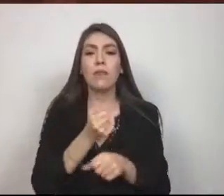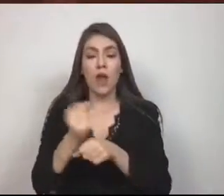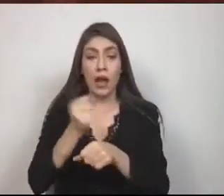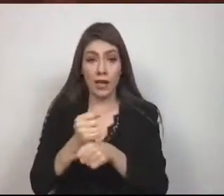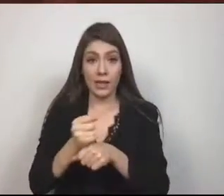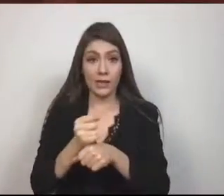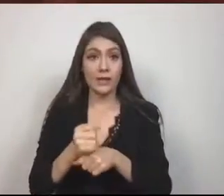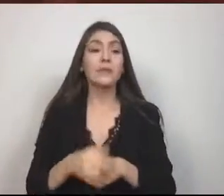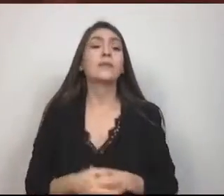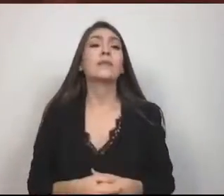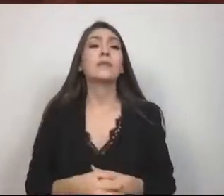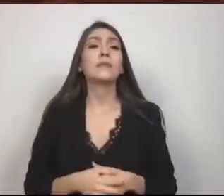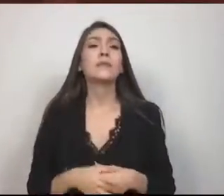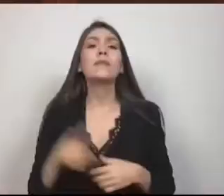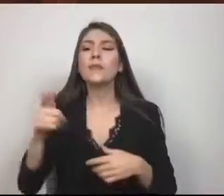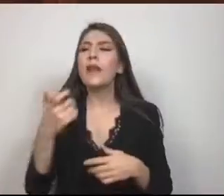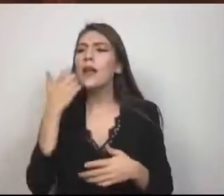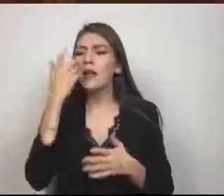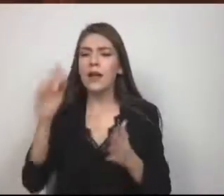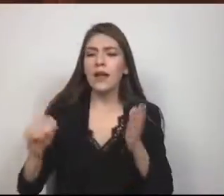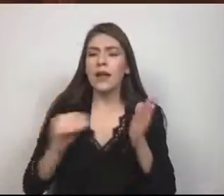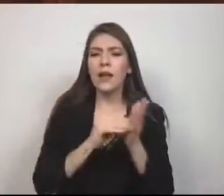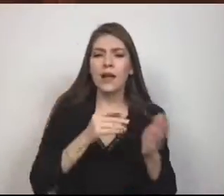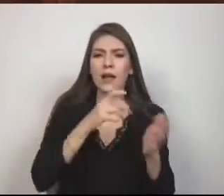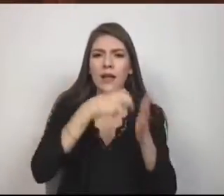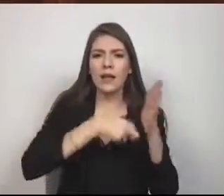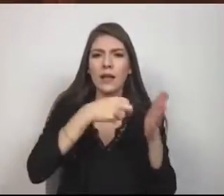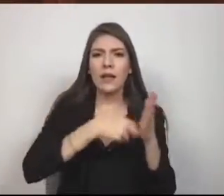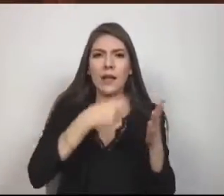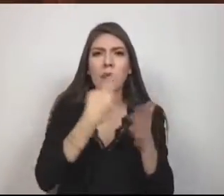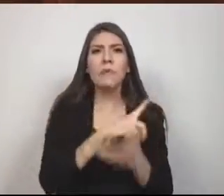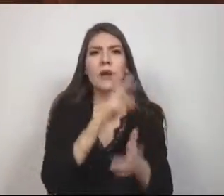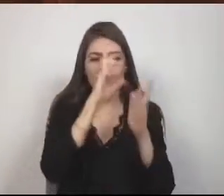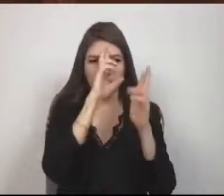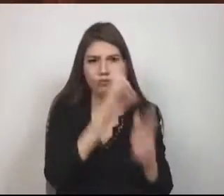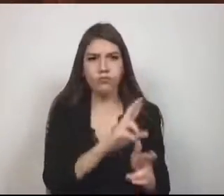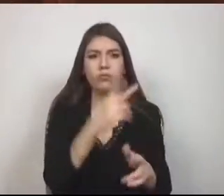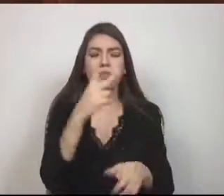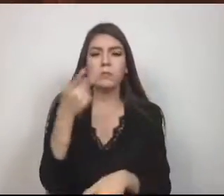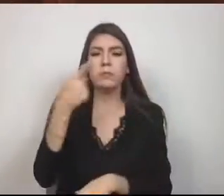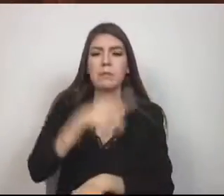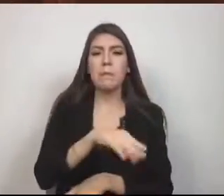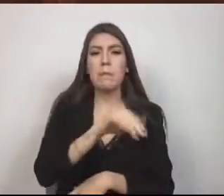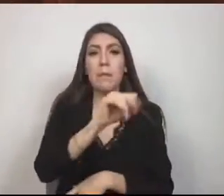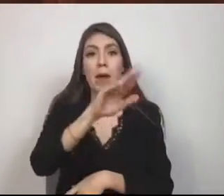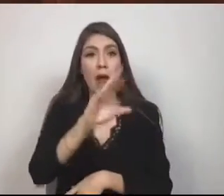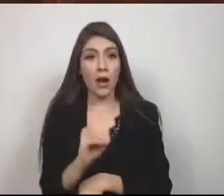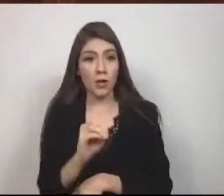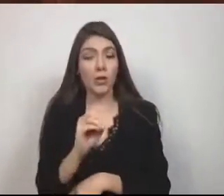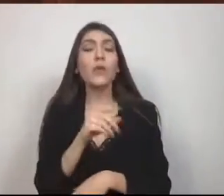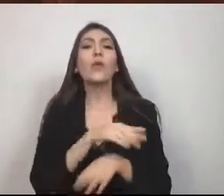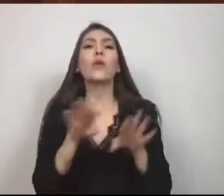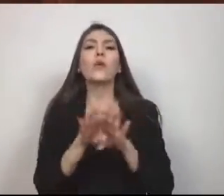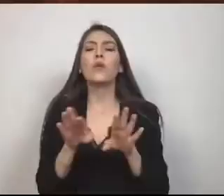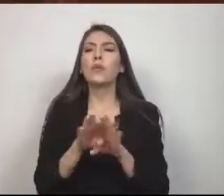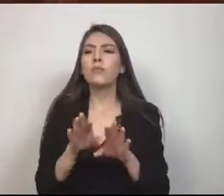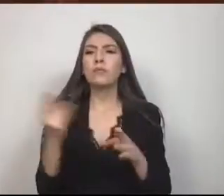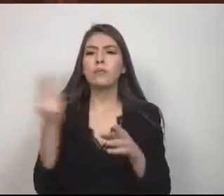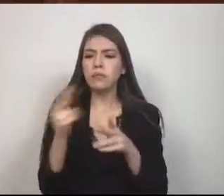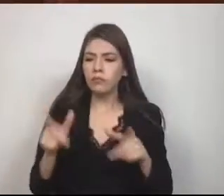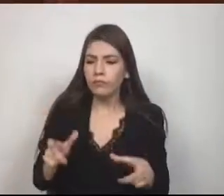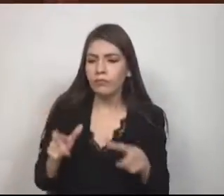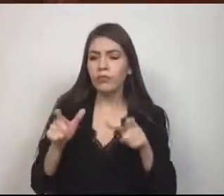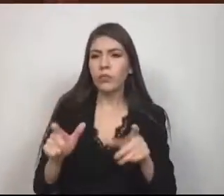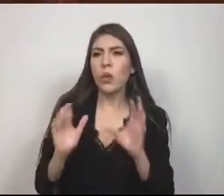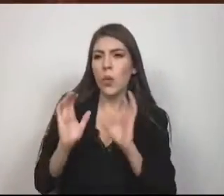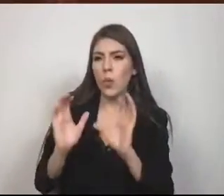propósito de establecer las disposiciones marco, que regulan las órdenes de protección que deben aplicarse a favor de las